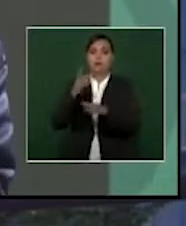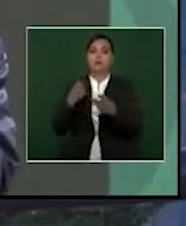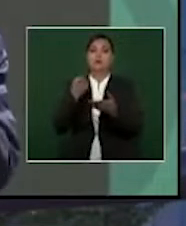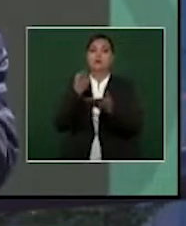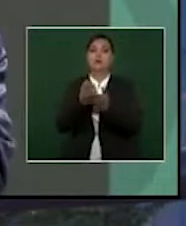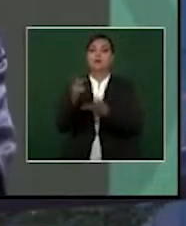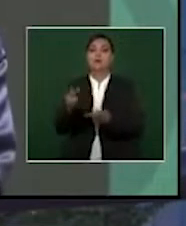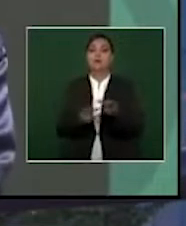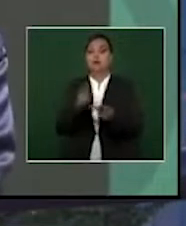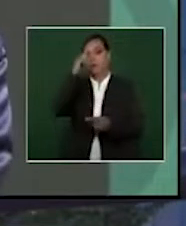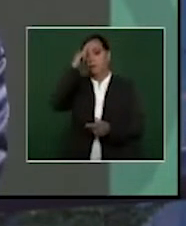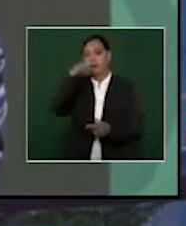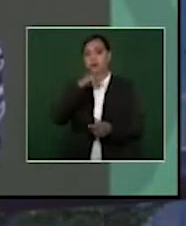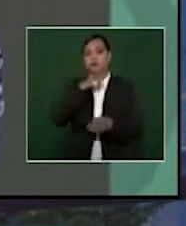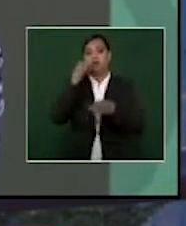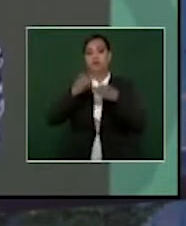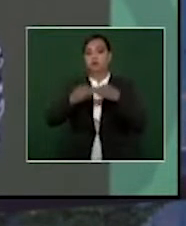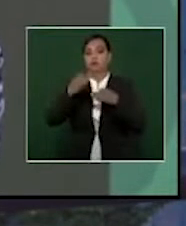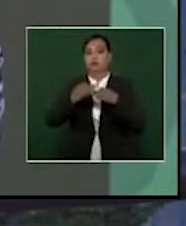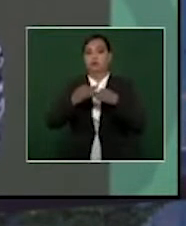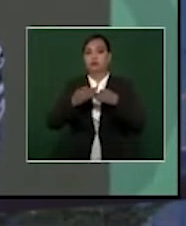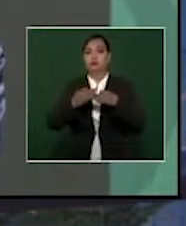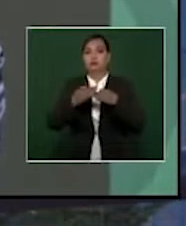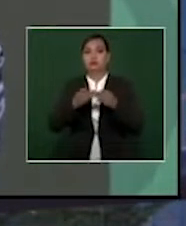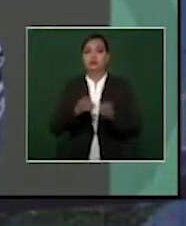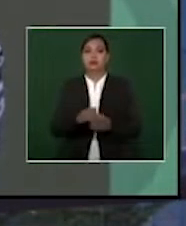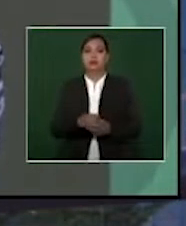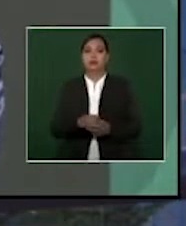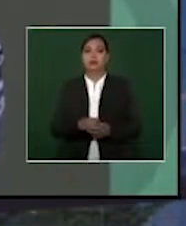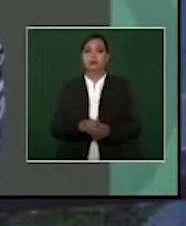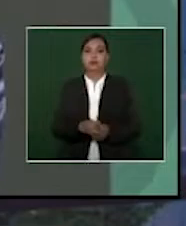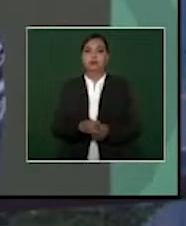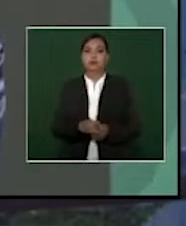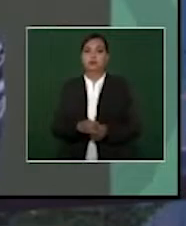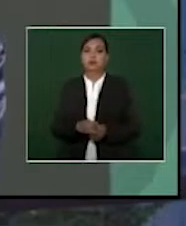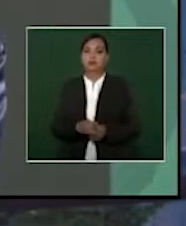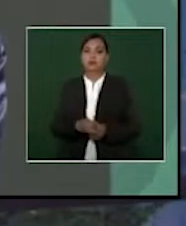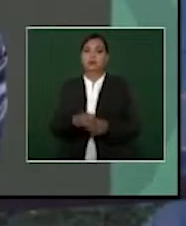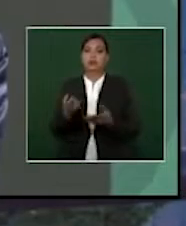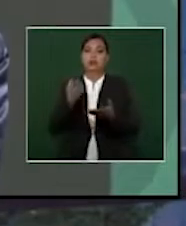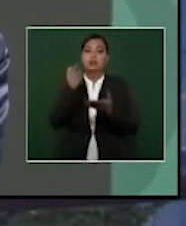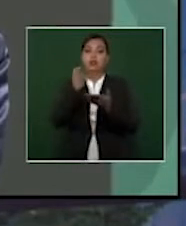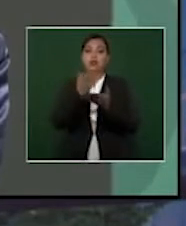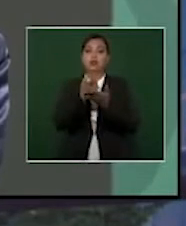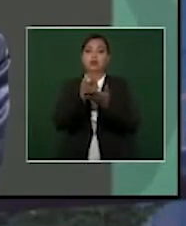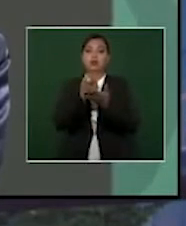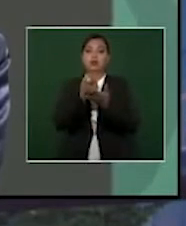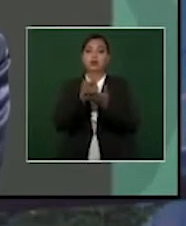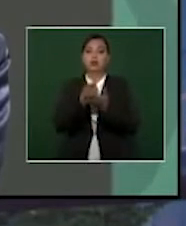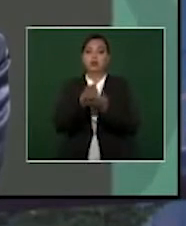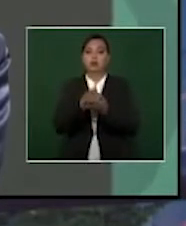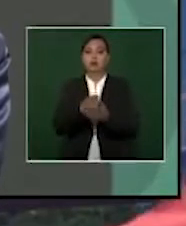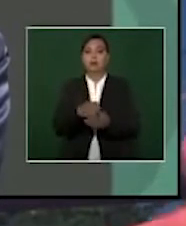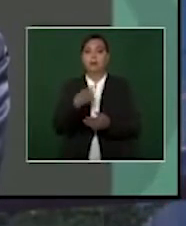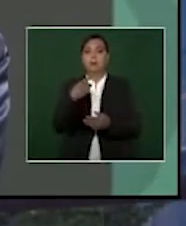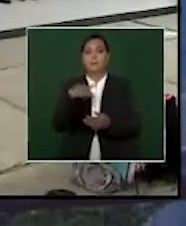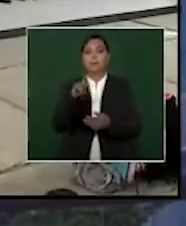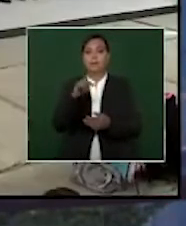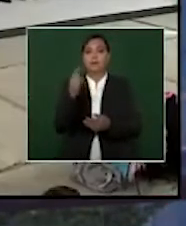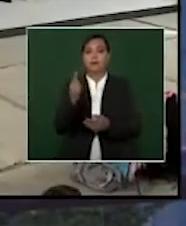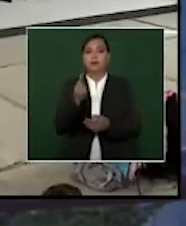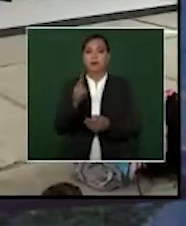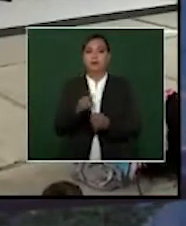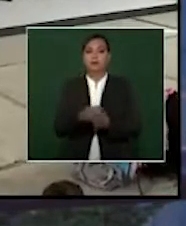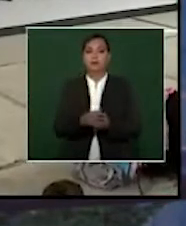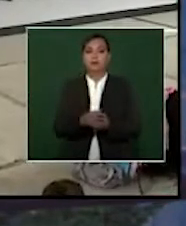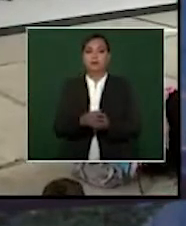jueces vendidos, esos jueces que solamente cuidan intereses de politiqueros, de políticos que están enraizados